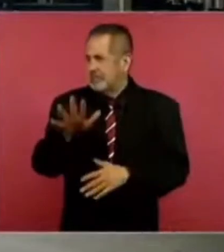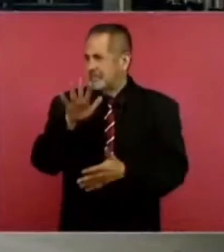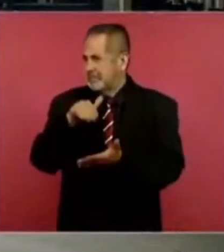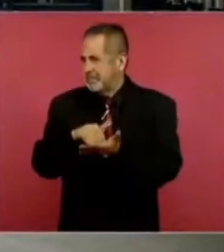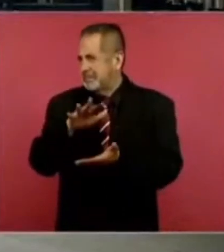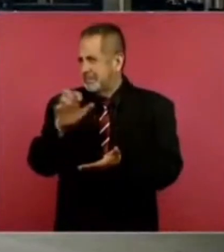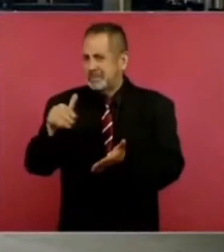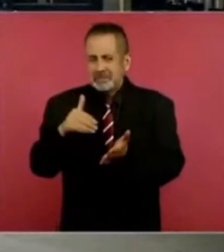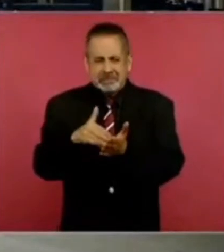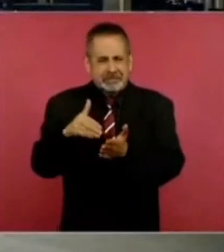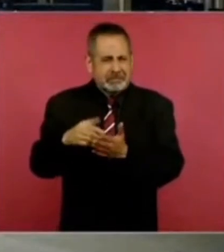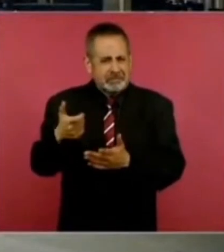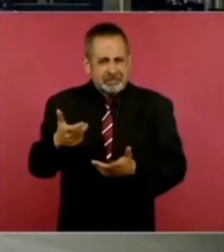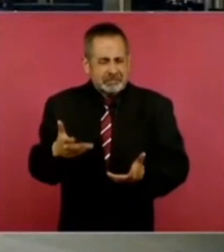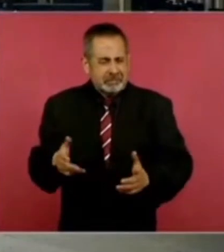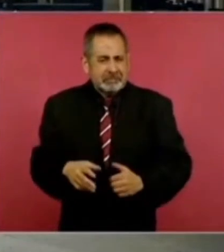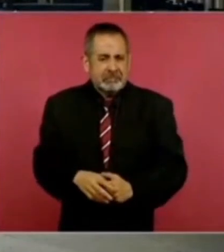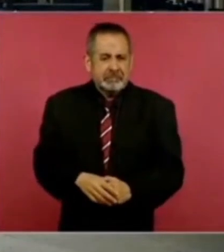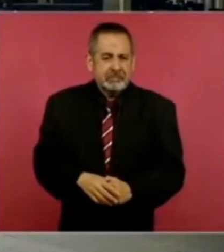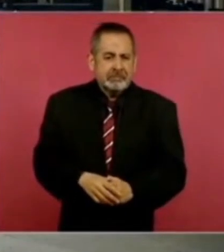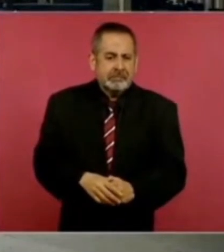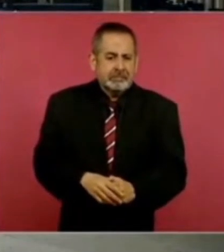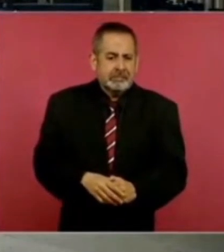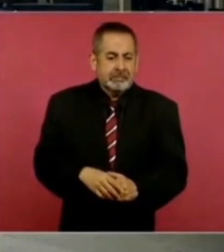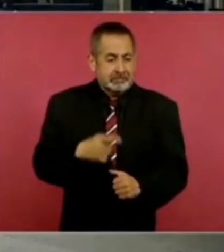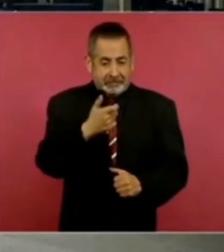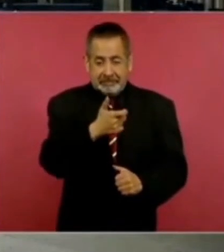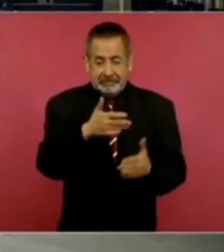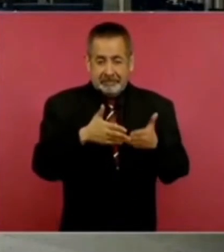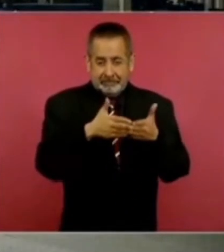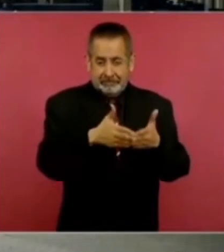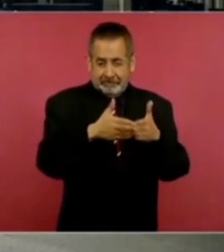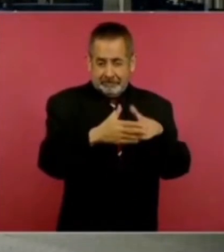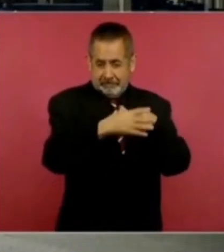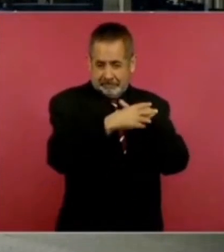5.500 millones. Y ese yate